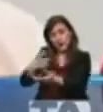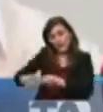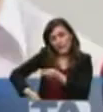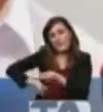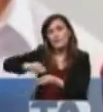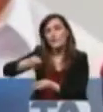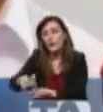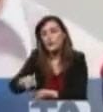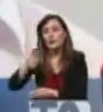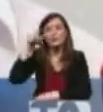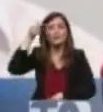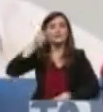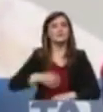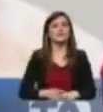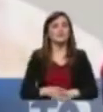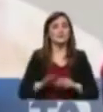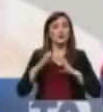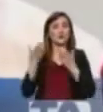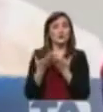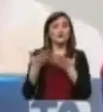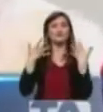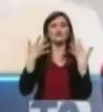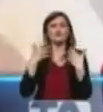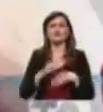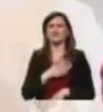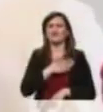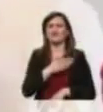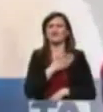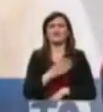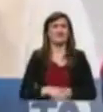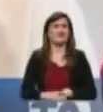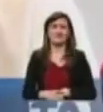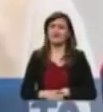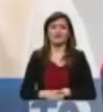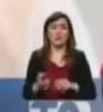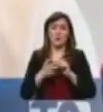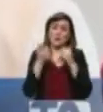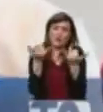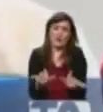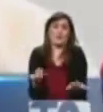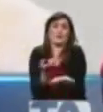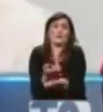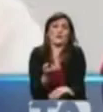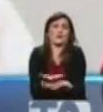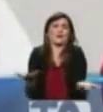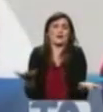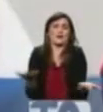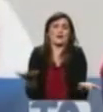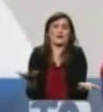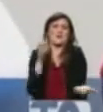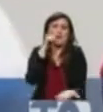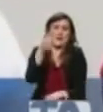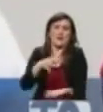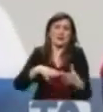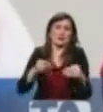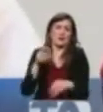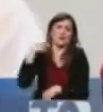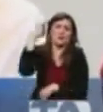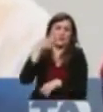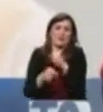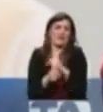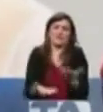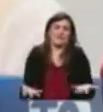la Cámara de Comercio de Guayaquil también desconfían. La crisis es hoy, digamos, el problema es hoy. Entonces, que tú me resuelvas esto mañana, el próximo